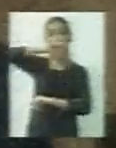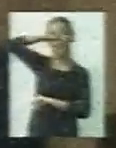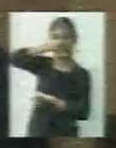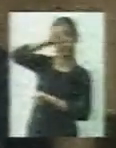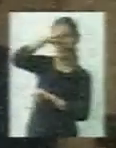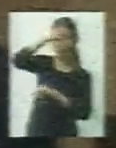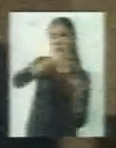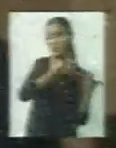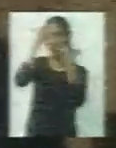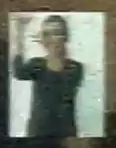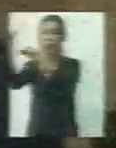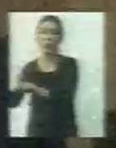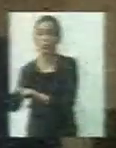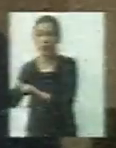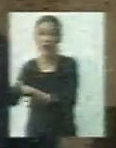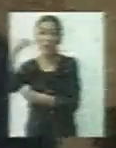único atleta de Jujuy que va a estar